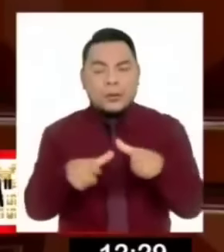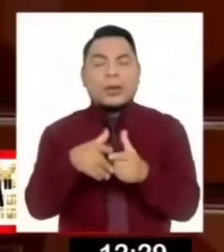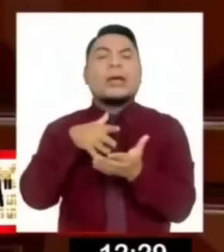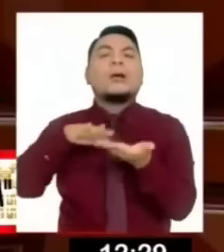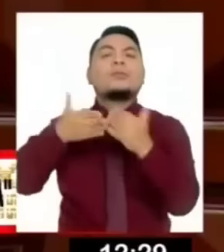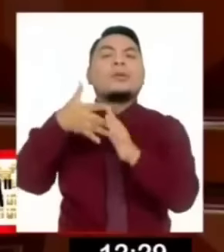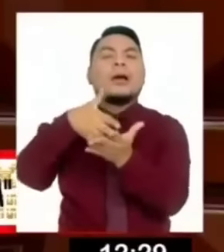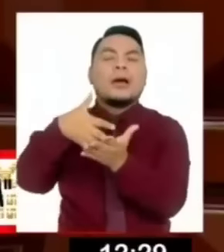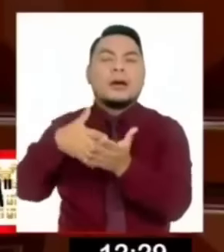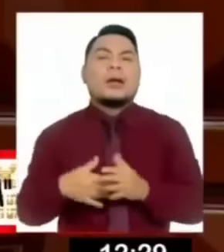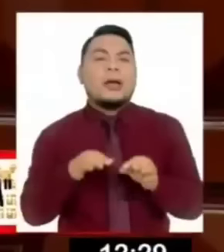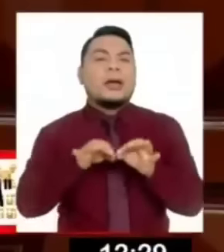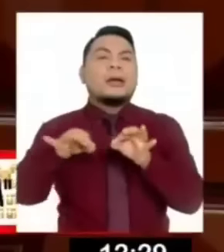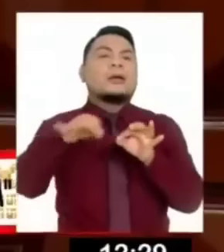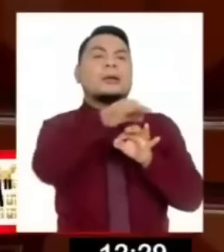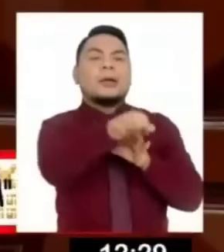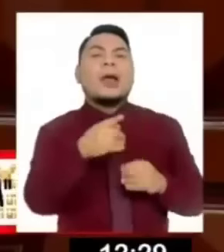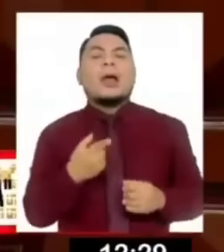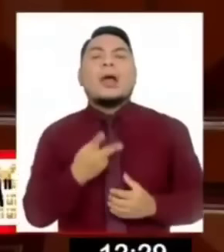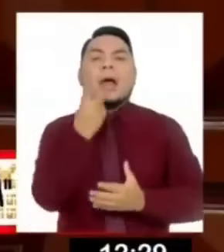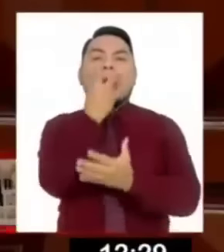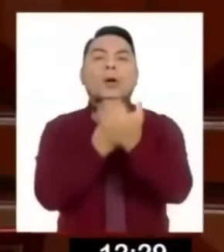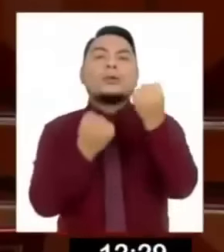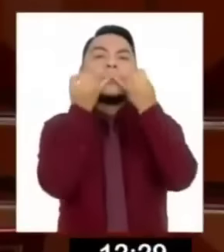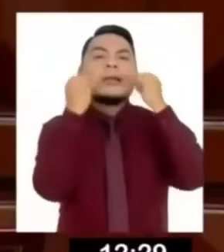vulnerables, rurales, bilingües,